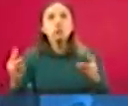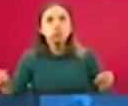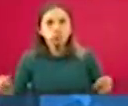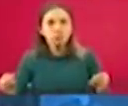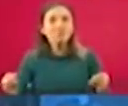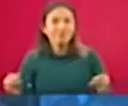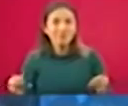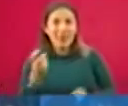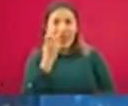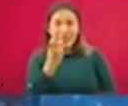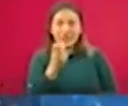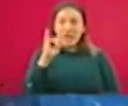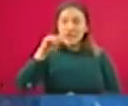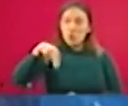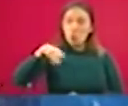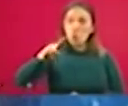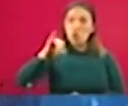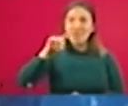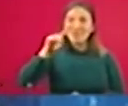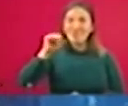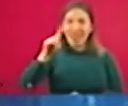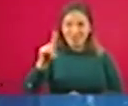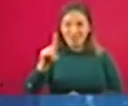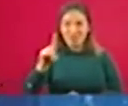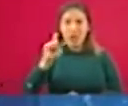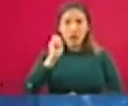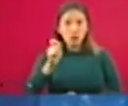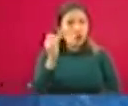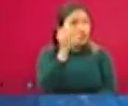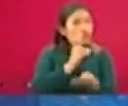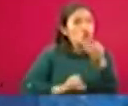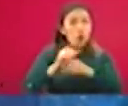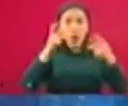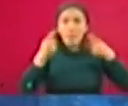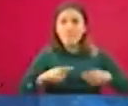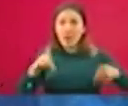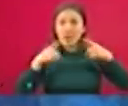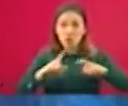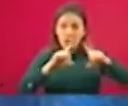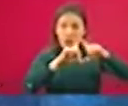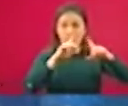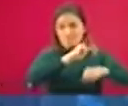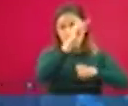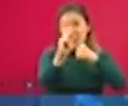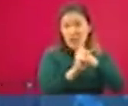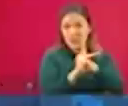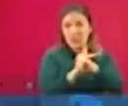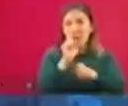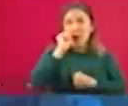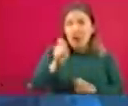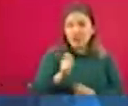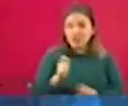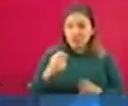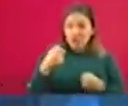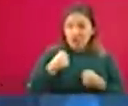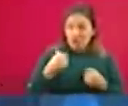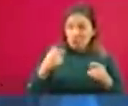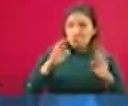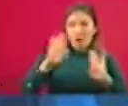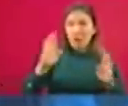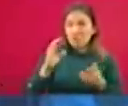el SARS-CoV-2, IgG. IgG es un tipo de anticuerpos, o IgM, que es otro tipo de